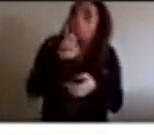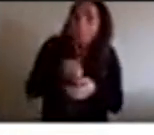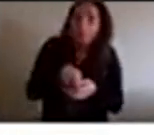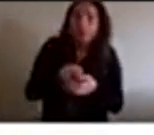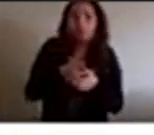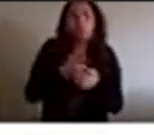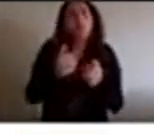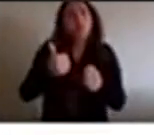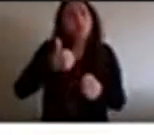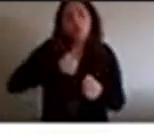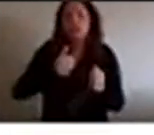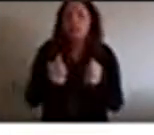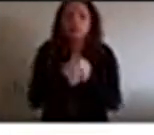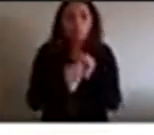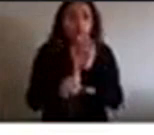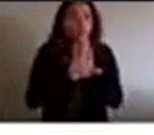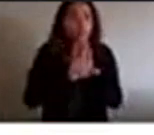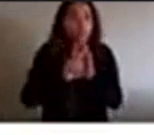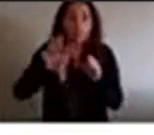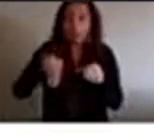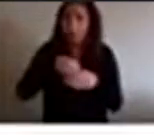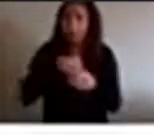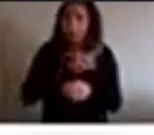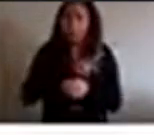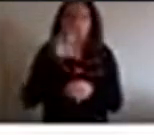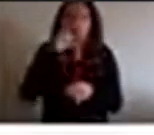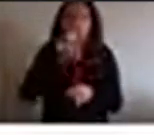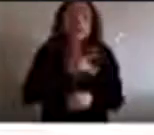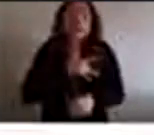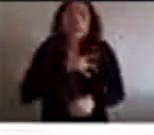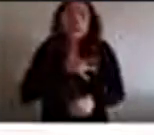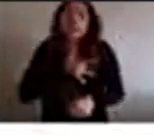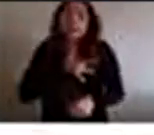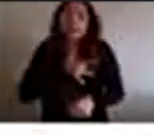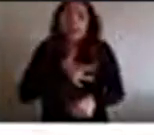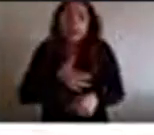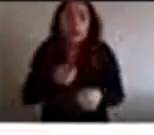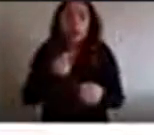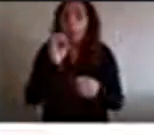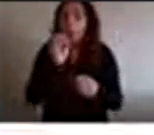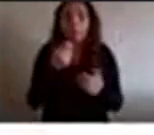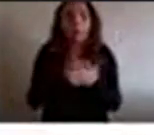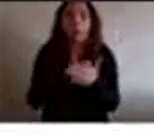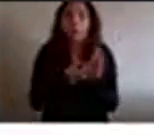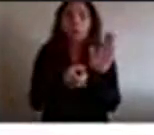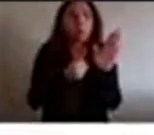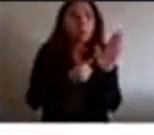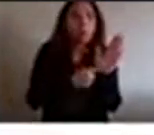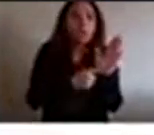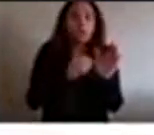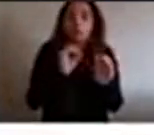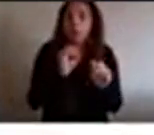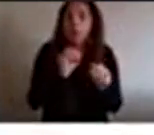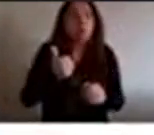de inclusión no es caridad, no es pagar un impuesto, no es simplemente cumplir una cuota,